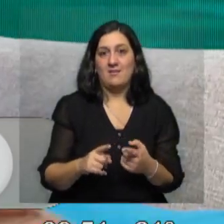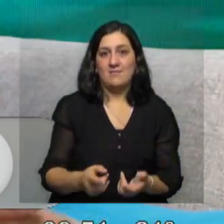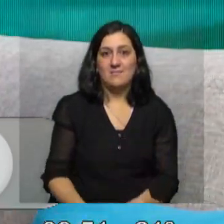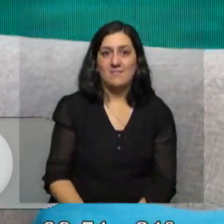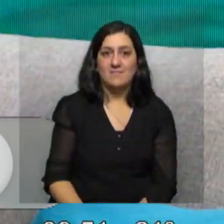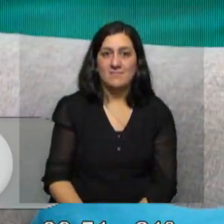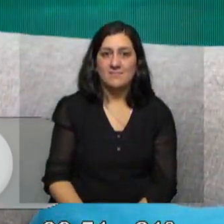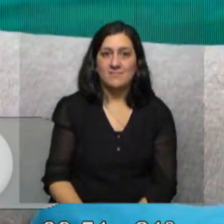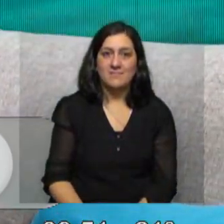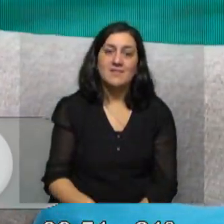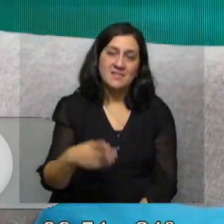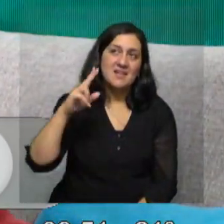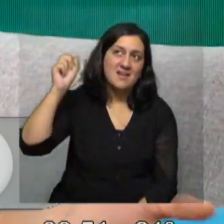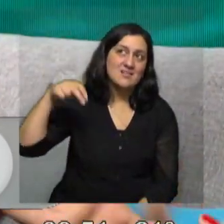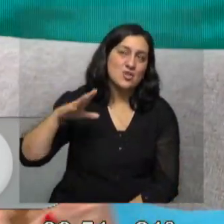biótico.